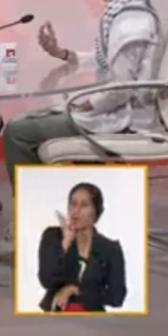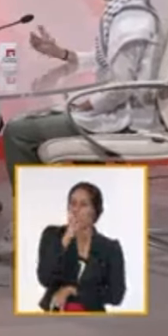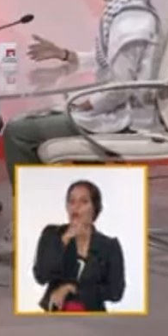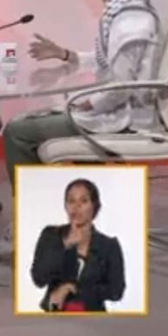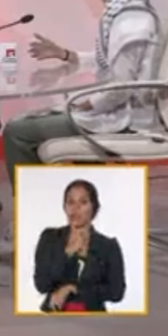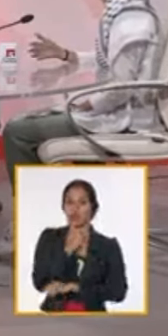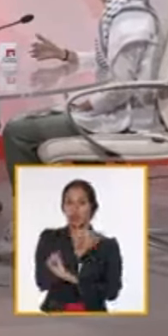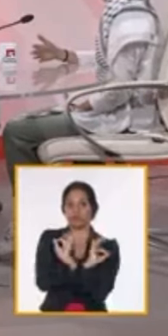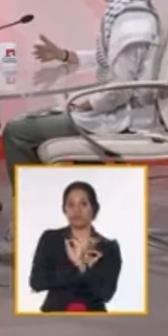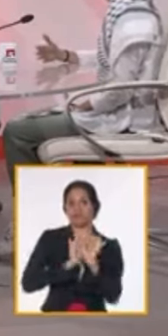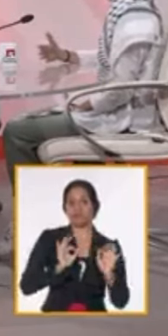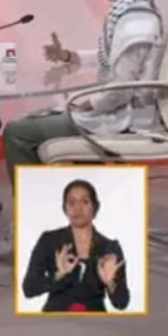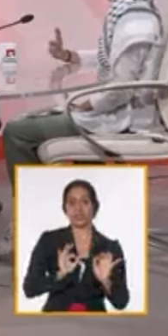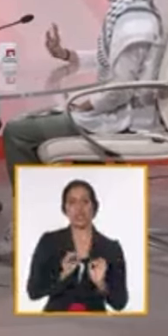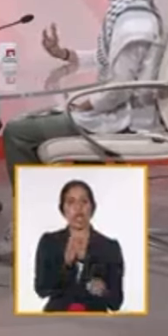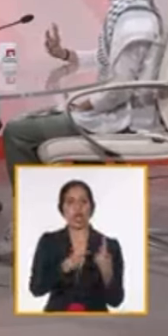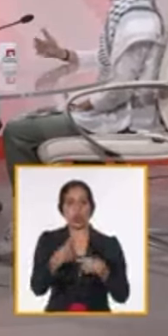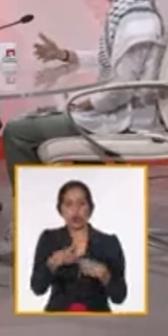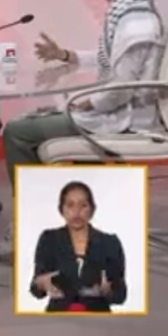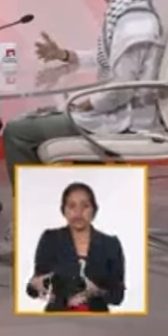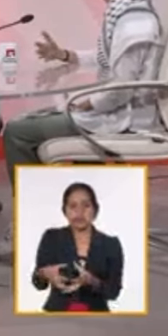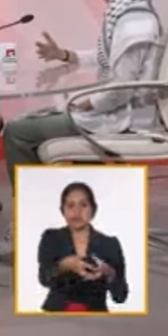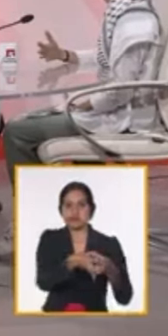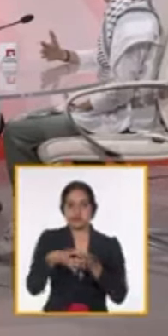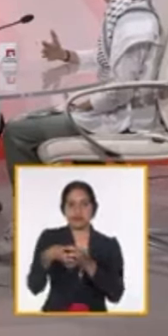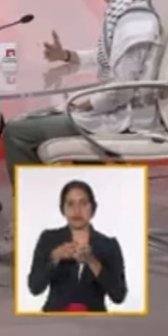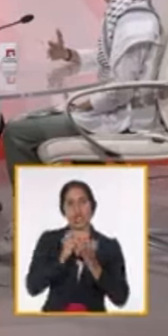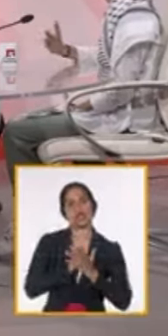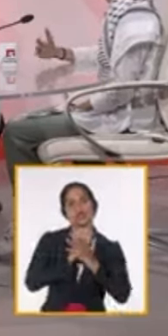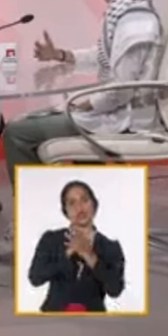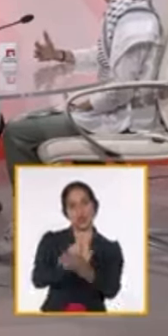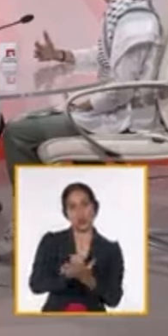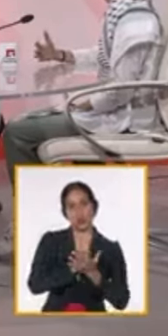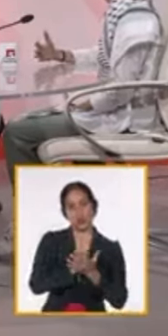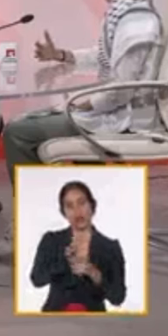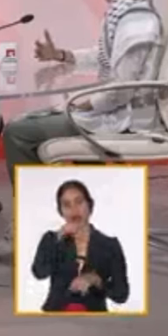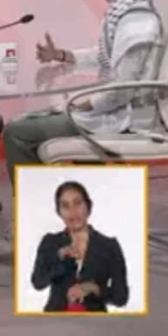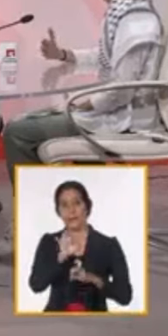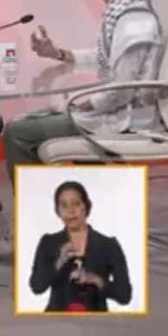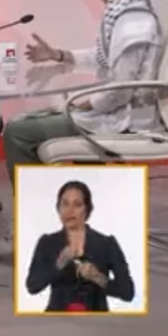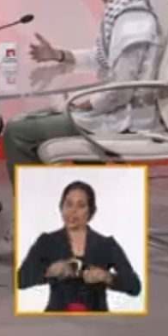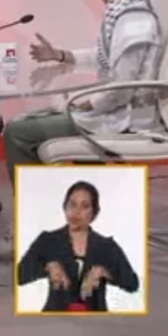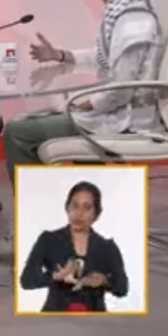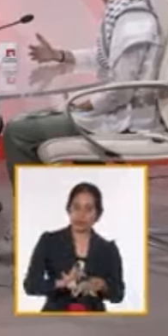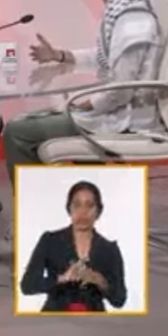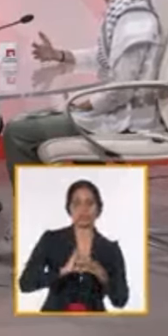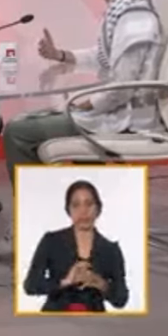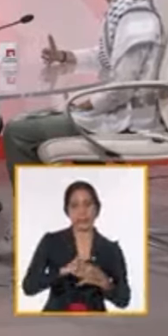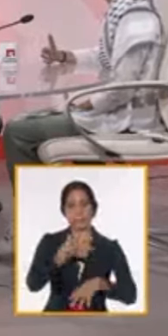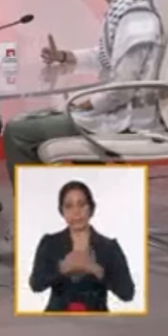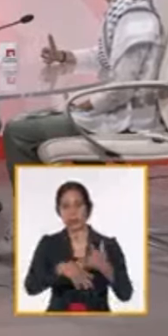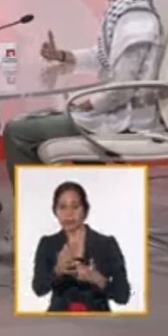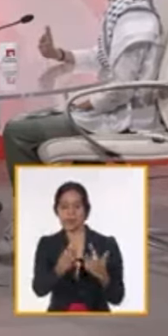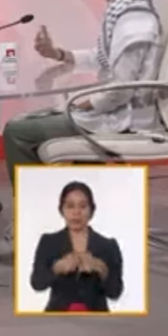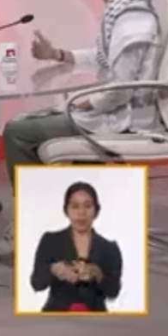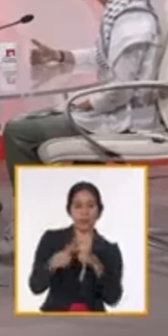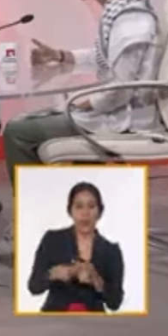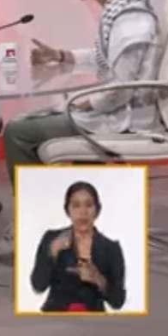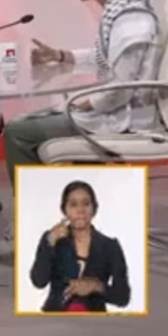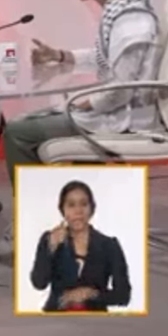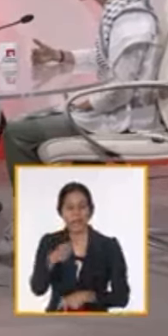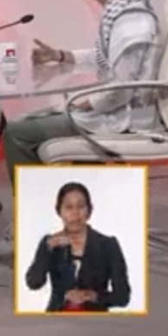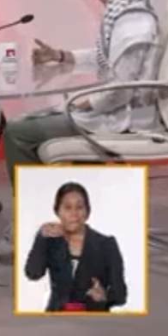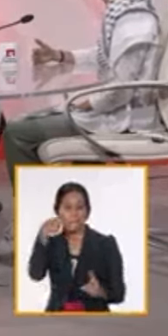una movilización de masas a favor de estas causas. Y hemos estado viendo que los cubanos también